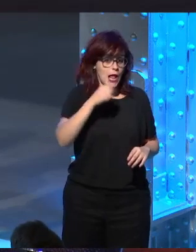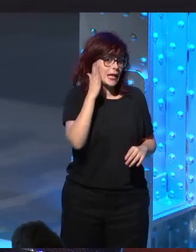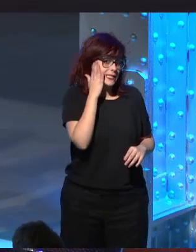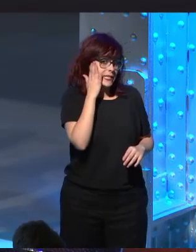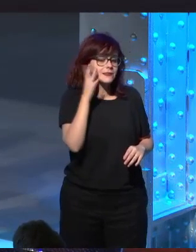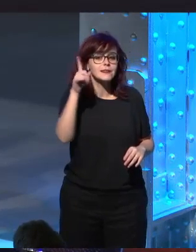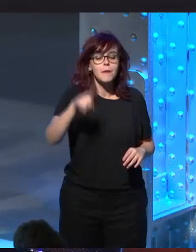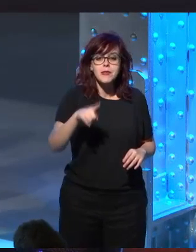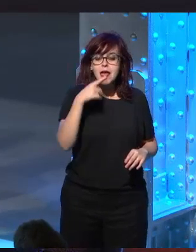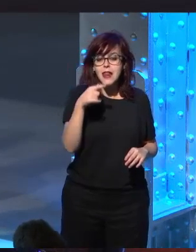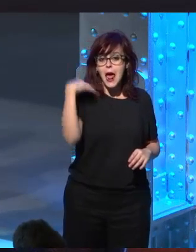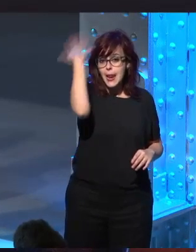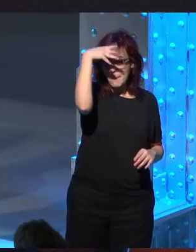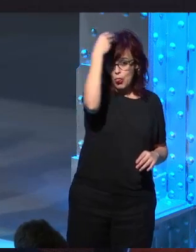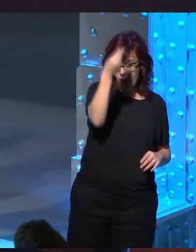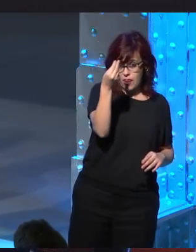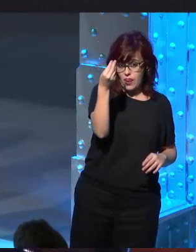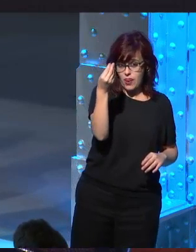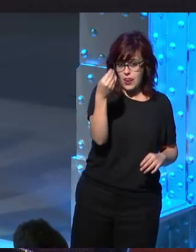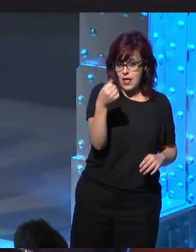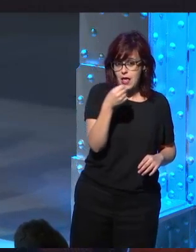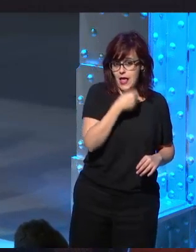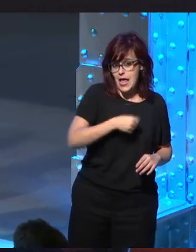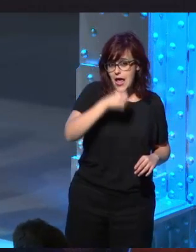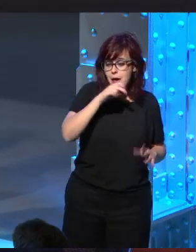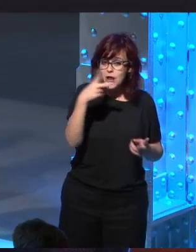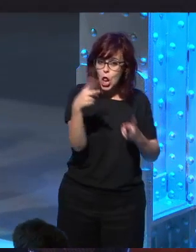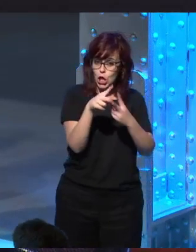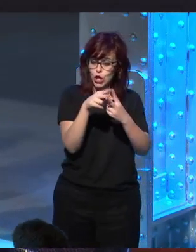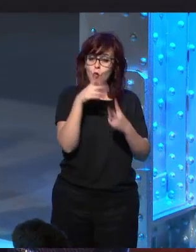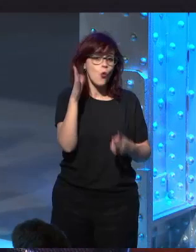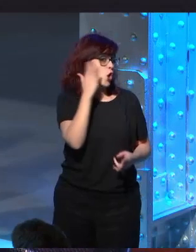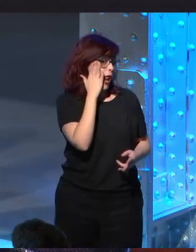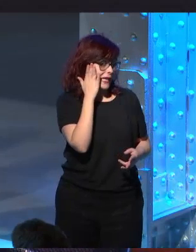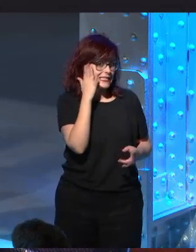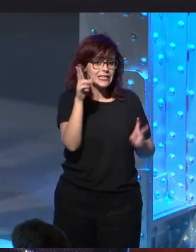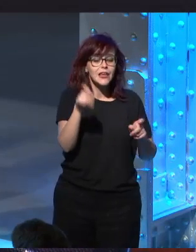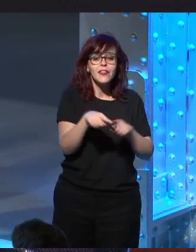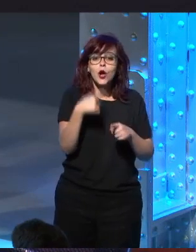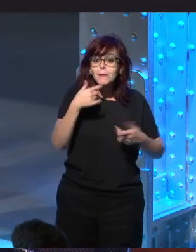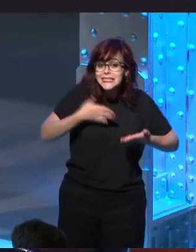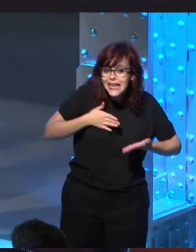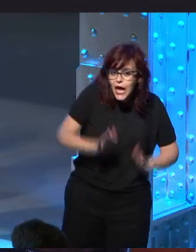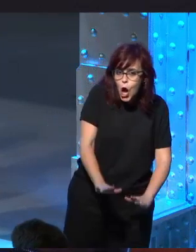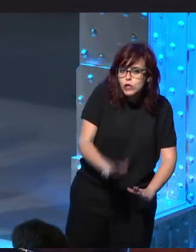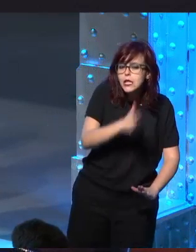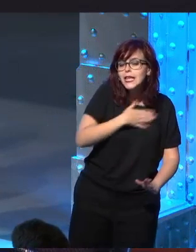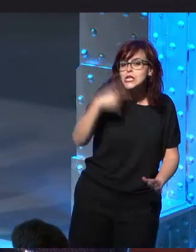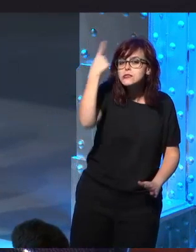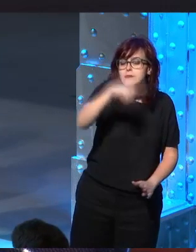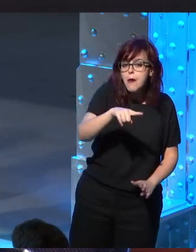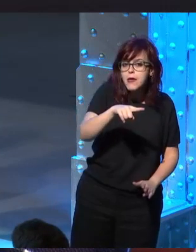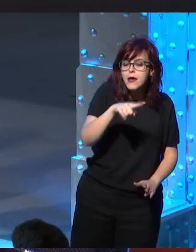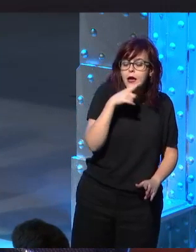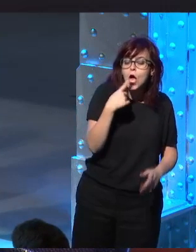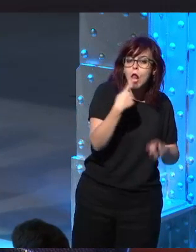y a Ramoncín. Pero no hagáis juicios. Julio Iglesias dijo, yo a mis hijos lo que quiero es que sepan distinguir el bien